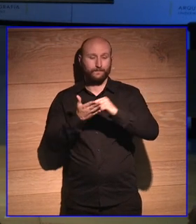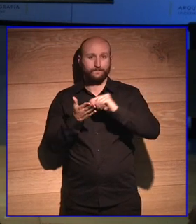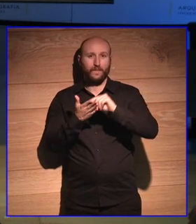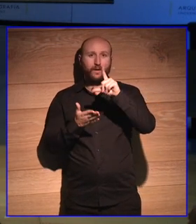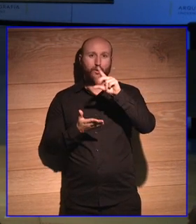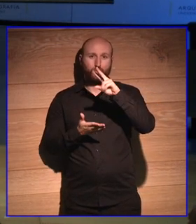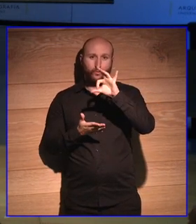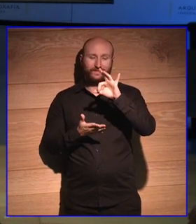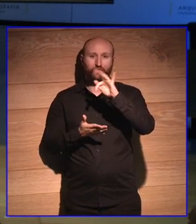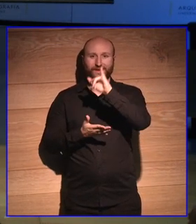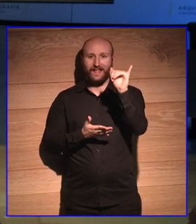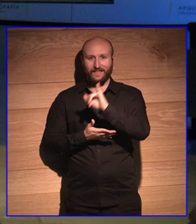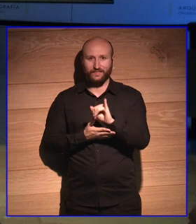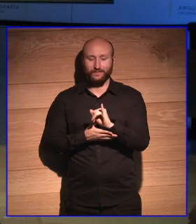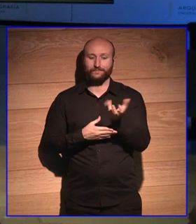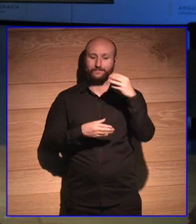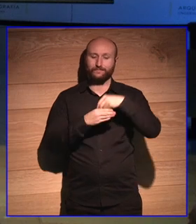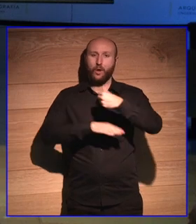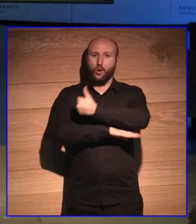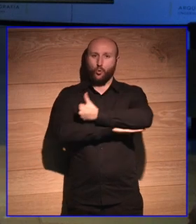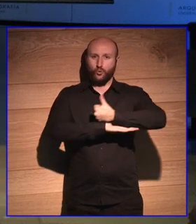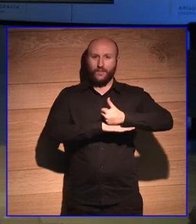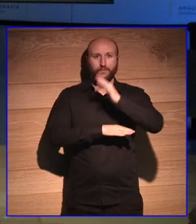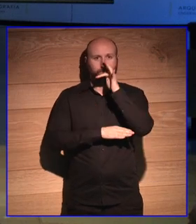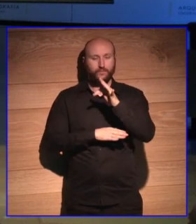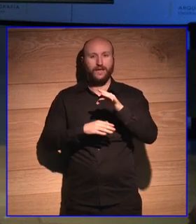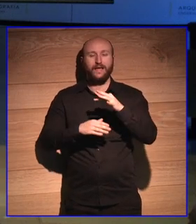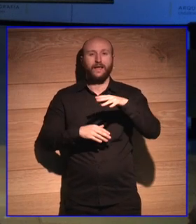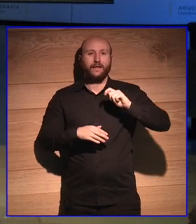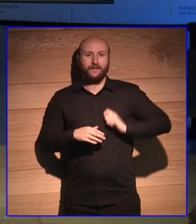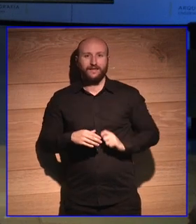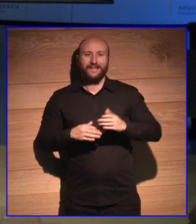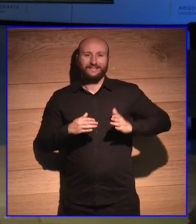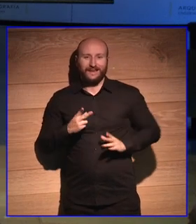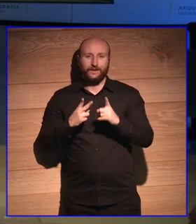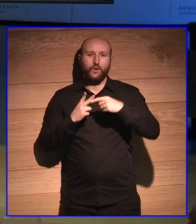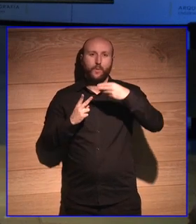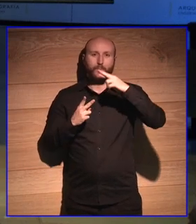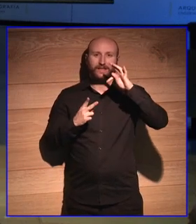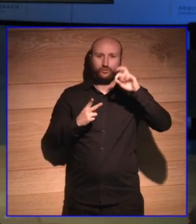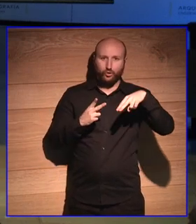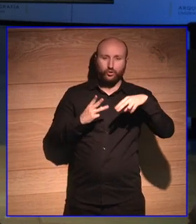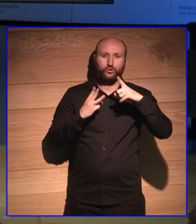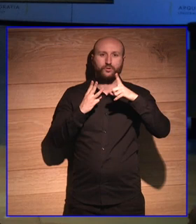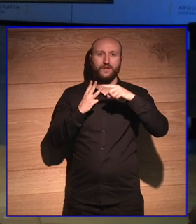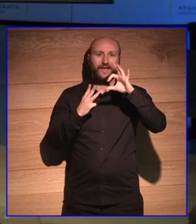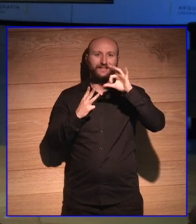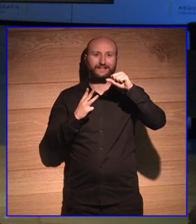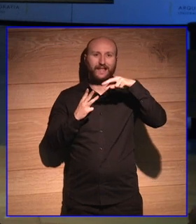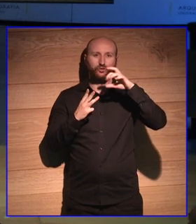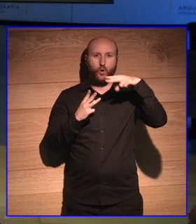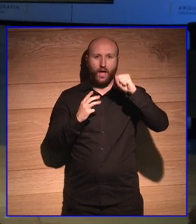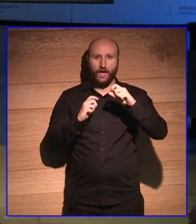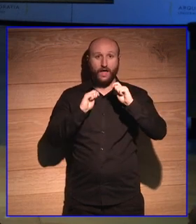ardavín integraban el jurado los maestros serrano bretón del billar fontanilla y santonja quienes